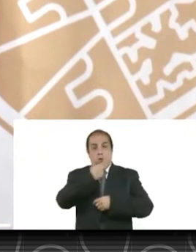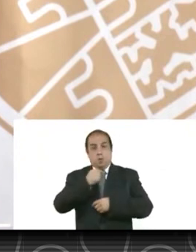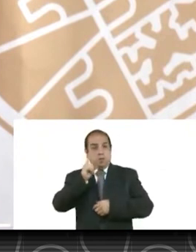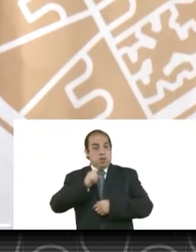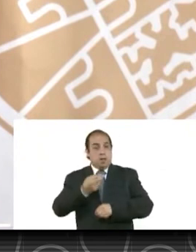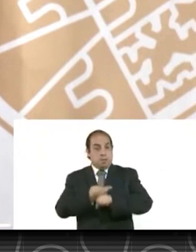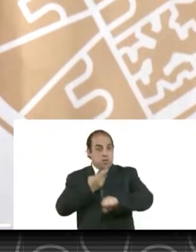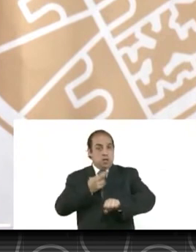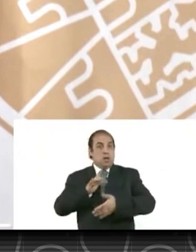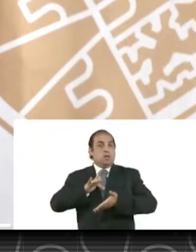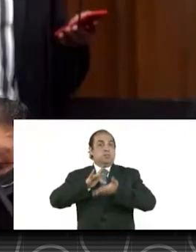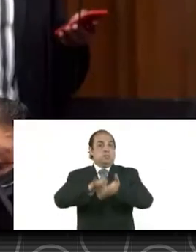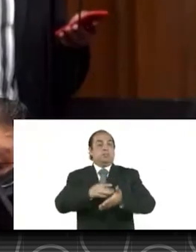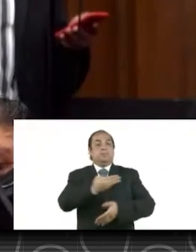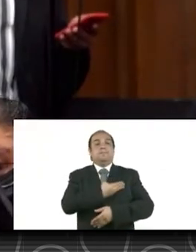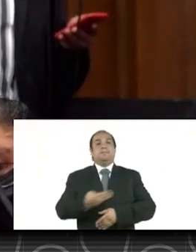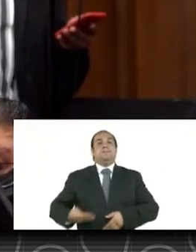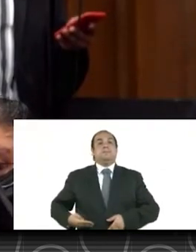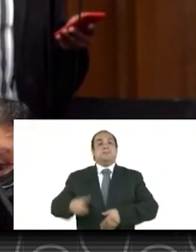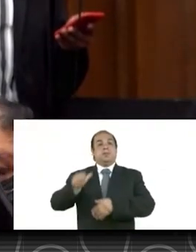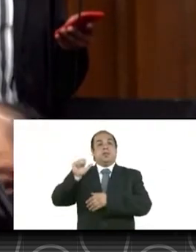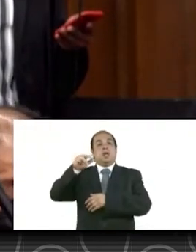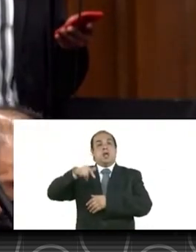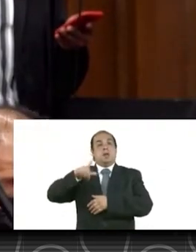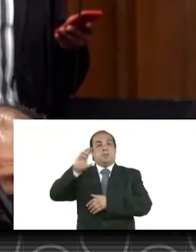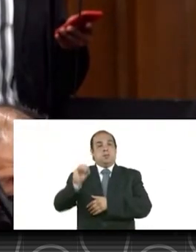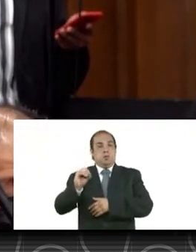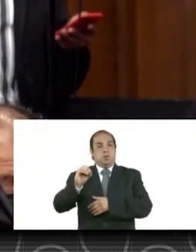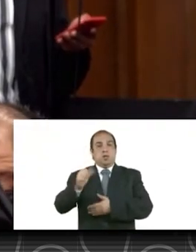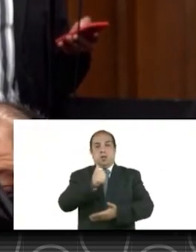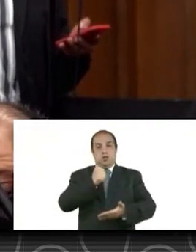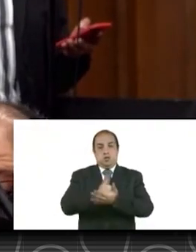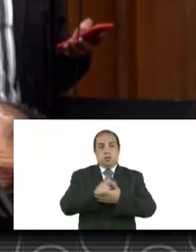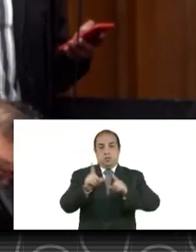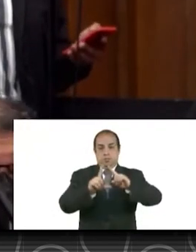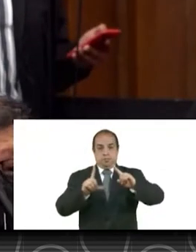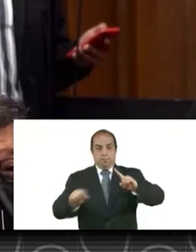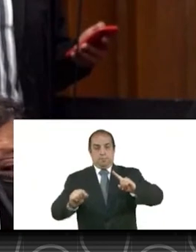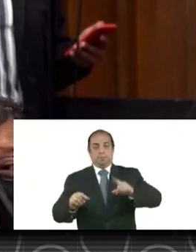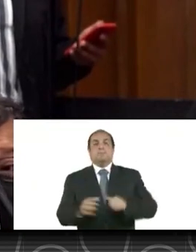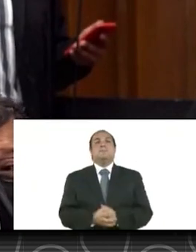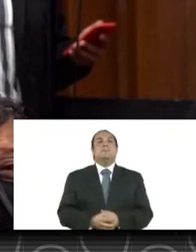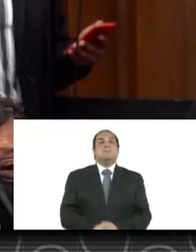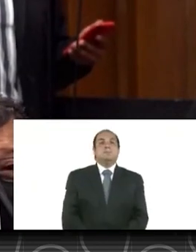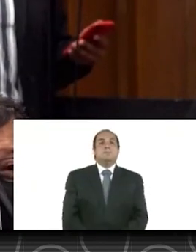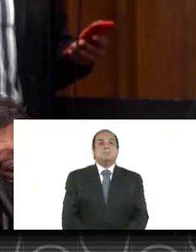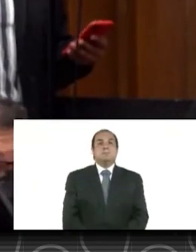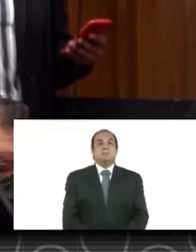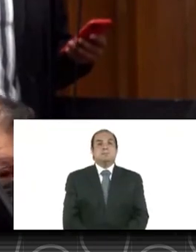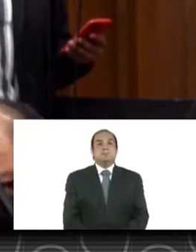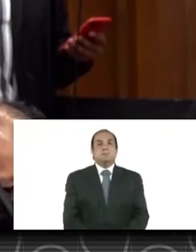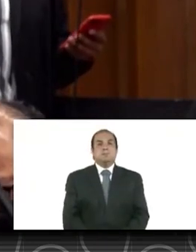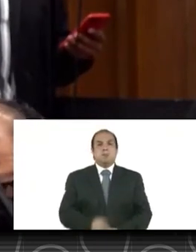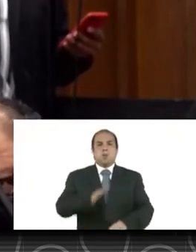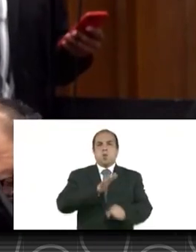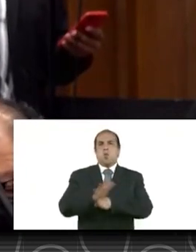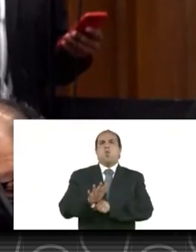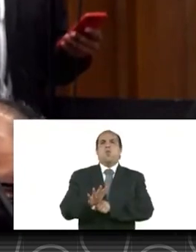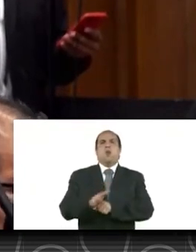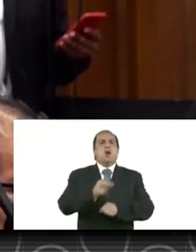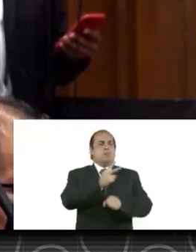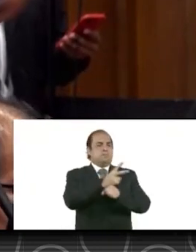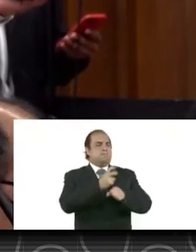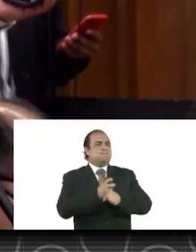con el presidente Andrés Manuel López Obrador, en la ciudad y en el país entero. Y por último, ¿cuál sería el llamado precisamente